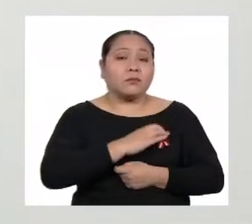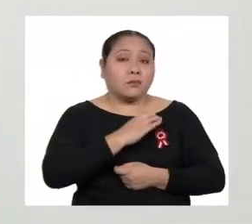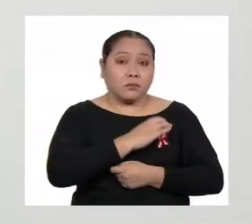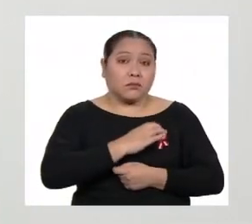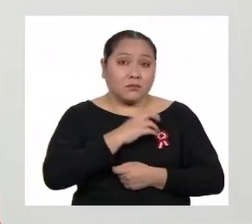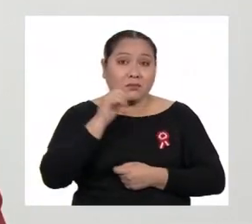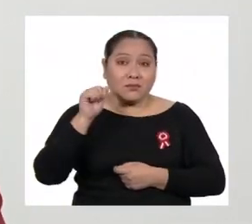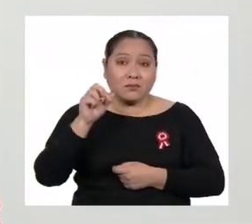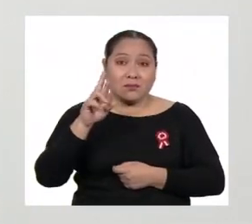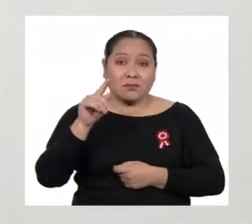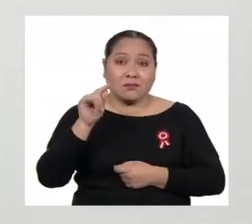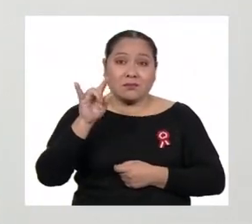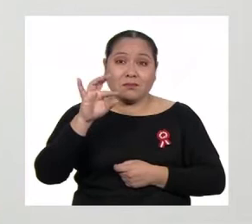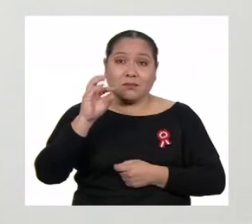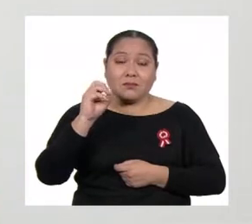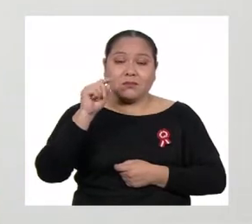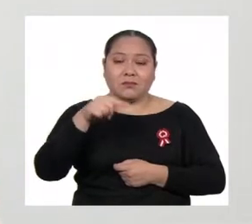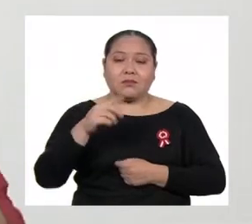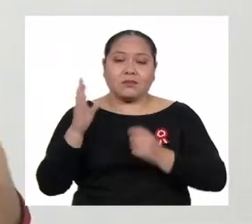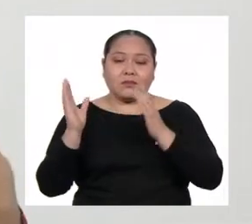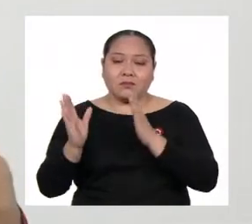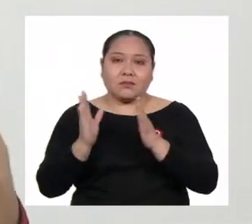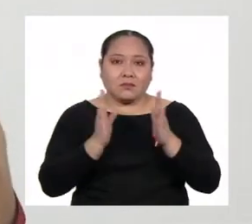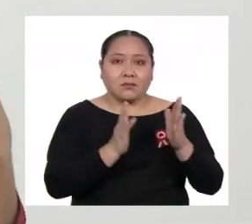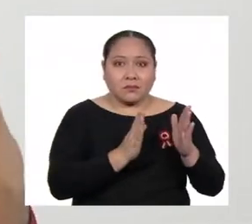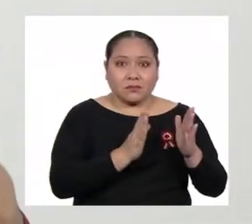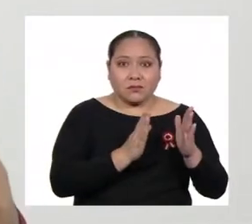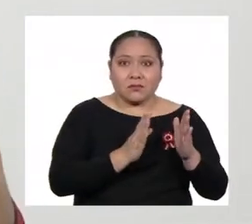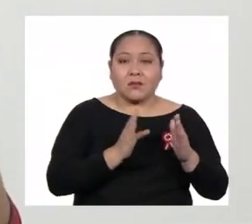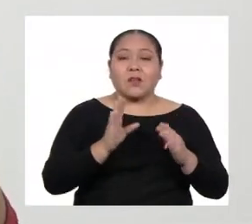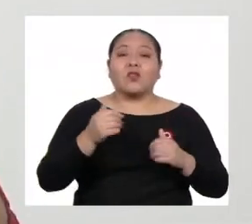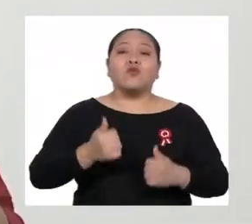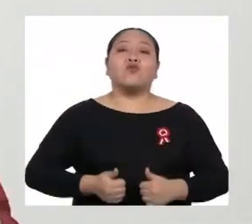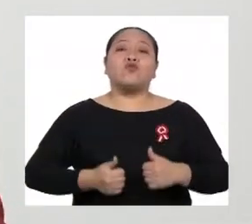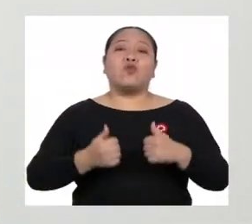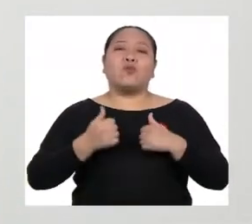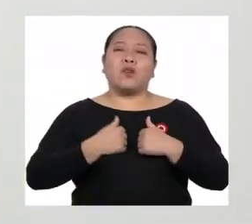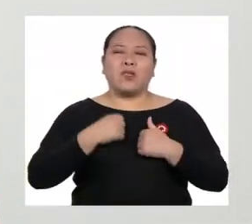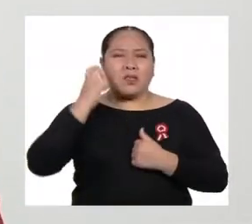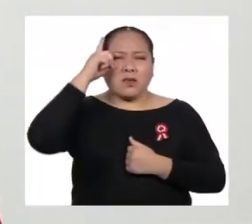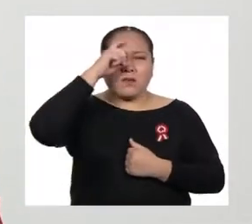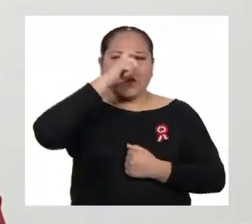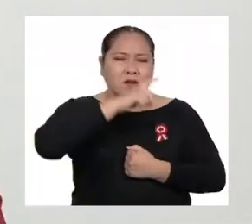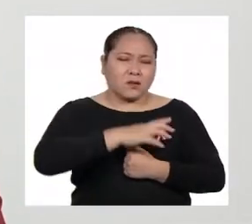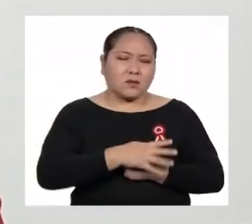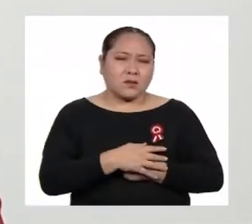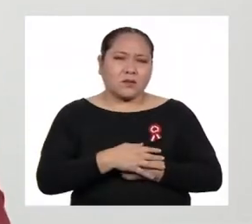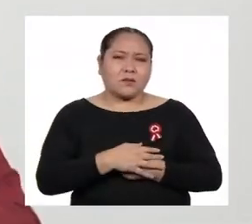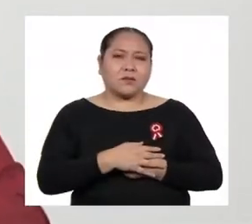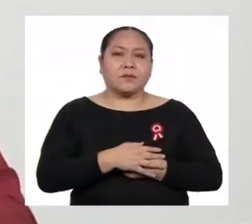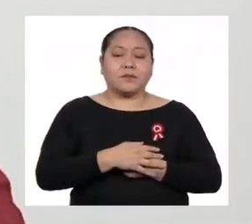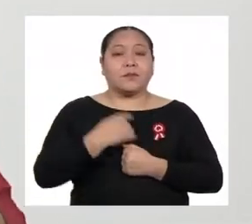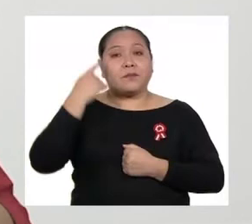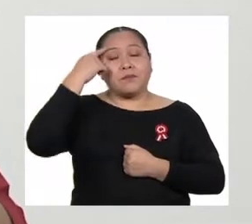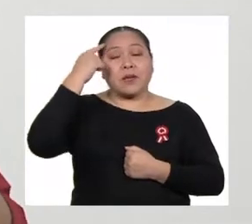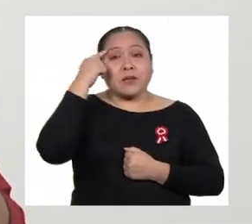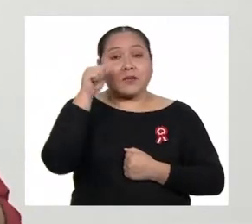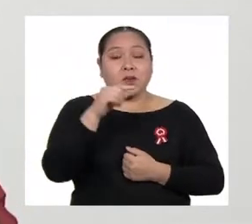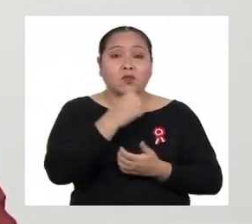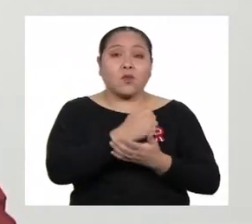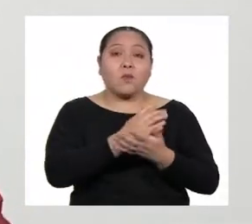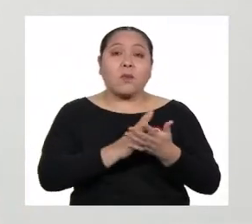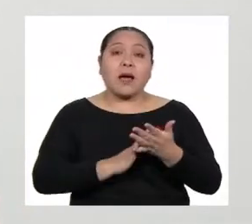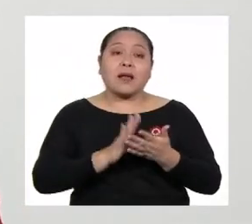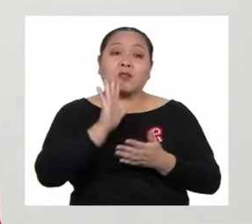Arturo Hernández se formó por las vivencias tan duras que le tocó atravesar. Creo que parte de